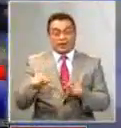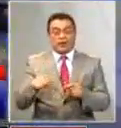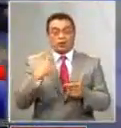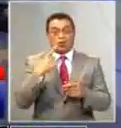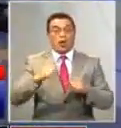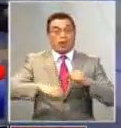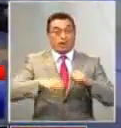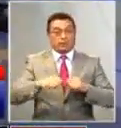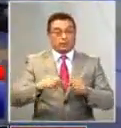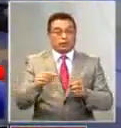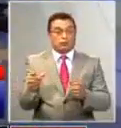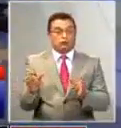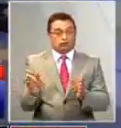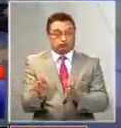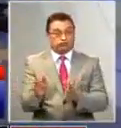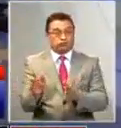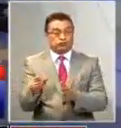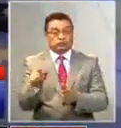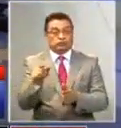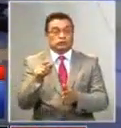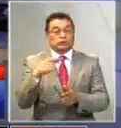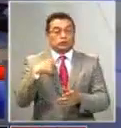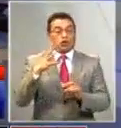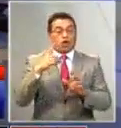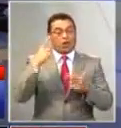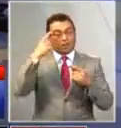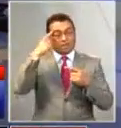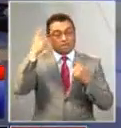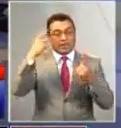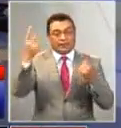básicas. Uno no se imagina de verdad,